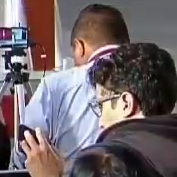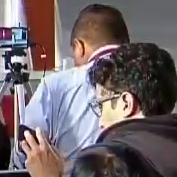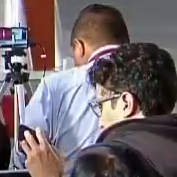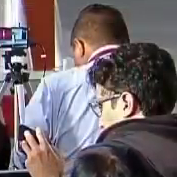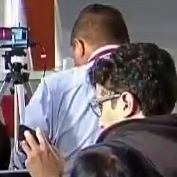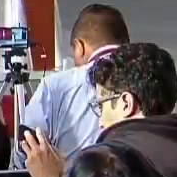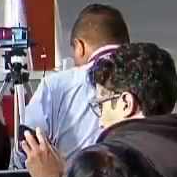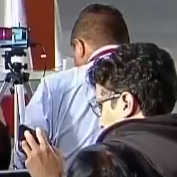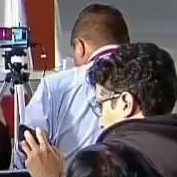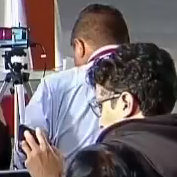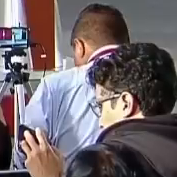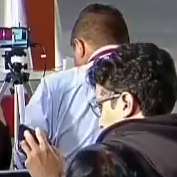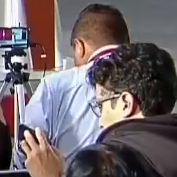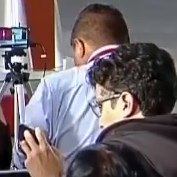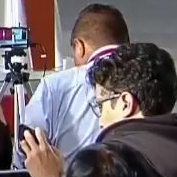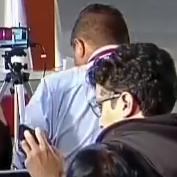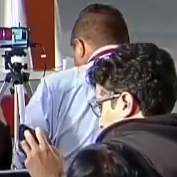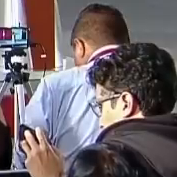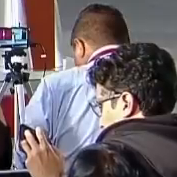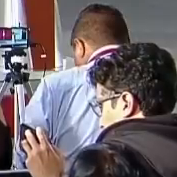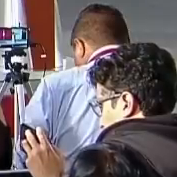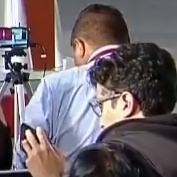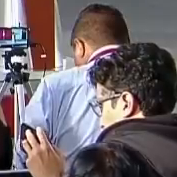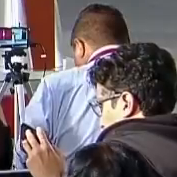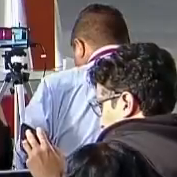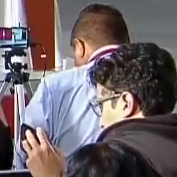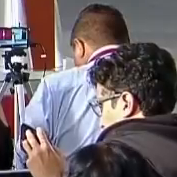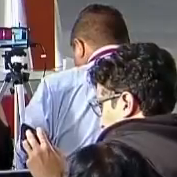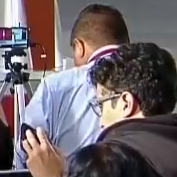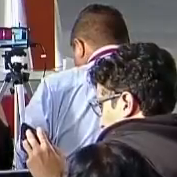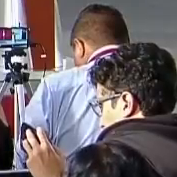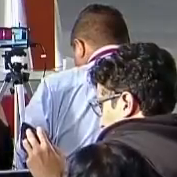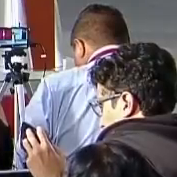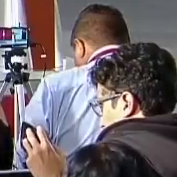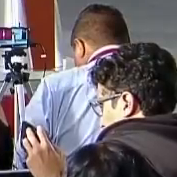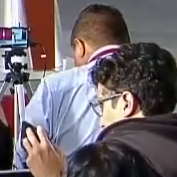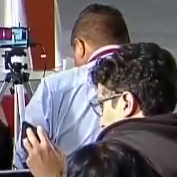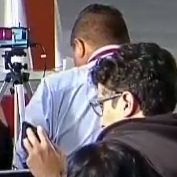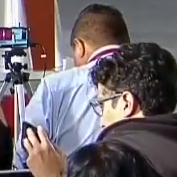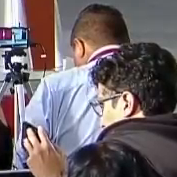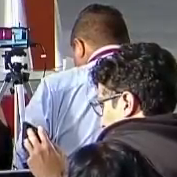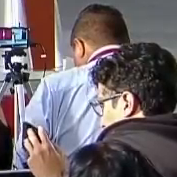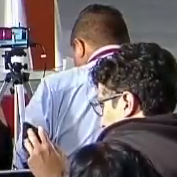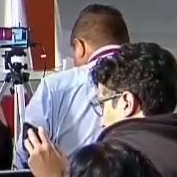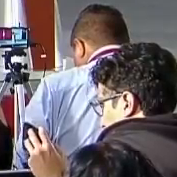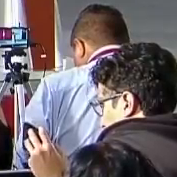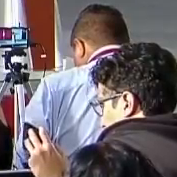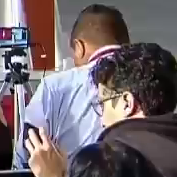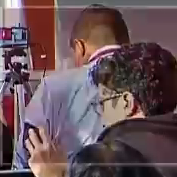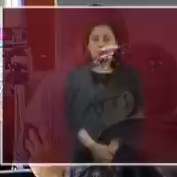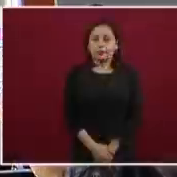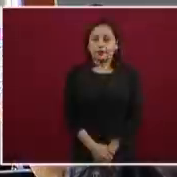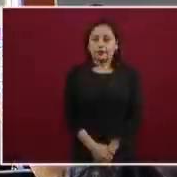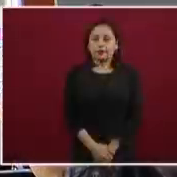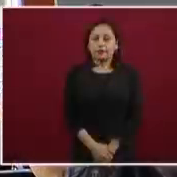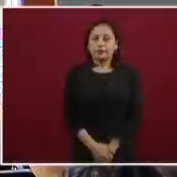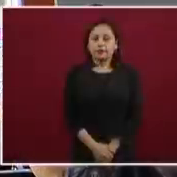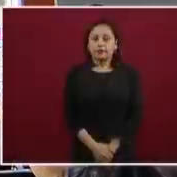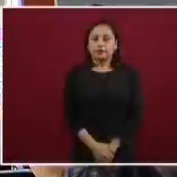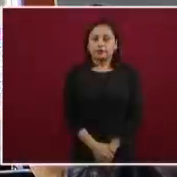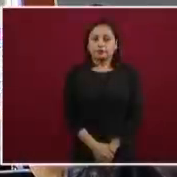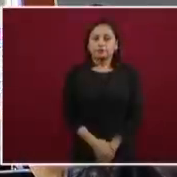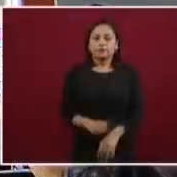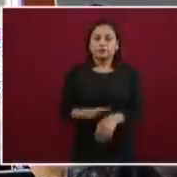nosotros no podemos hacer recomendaciones nosotros por eso les pido el año